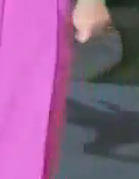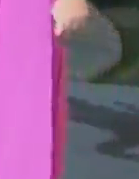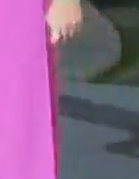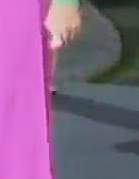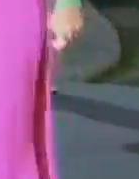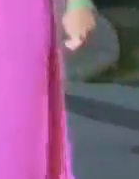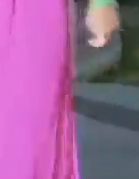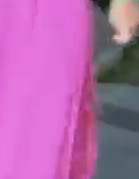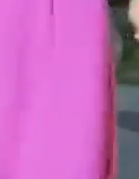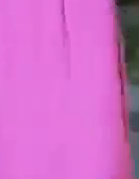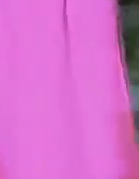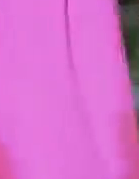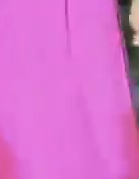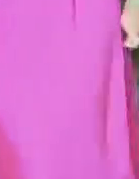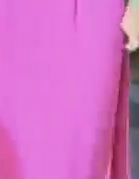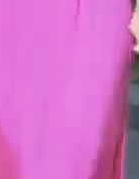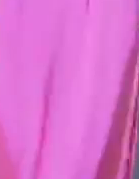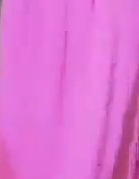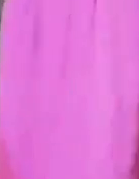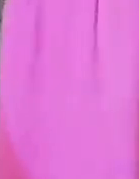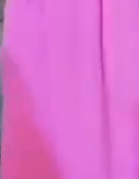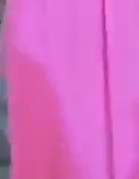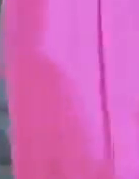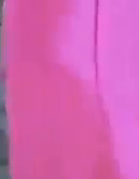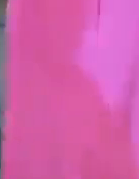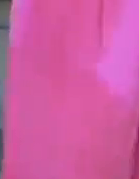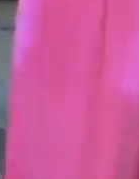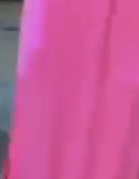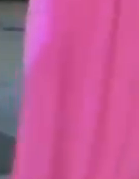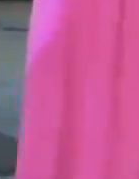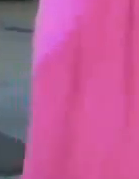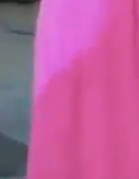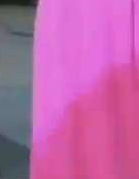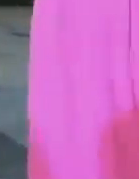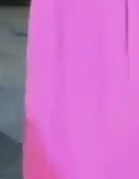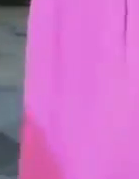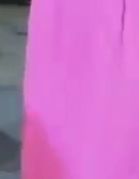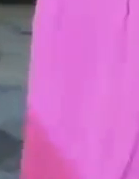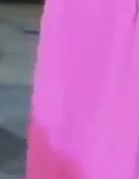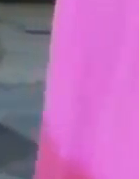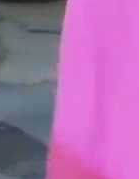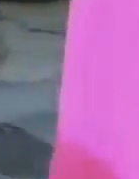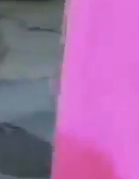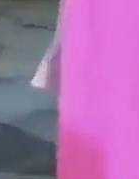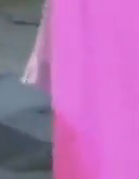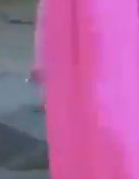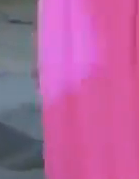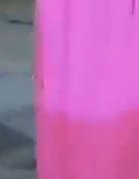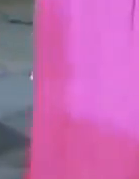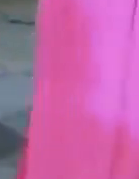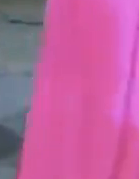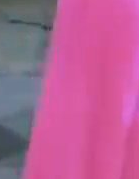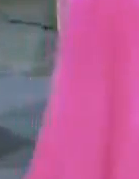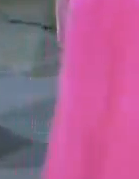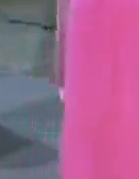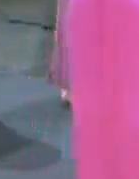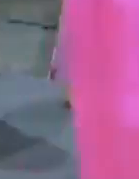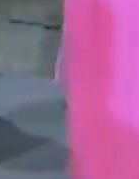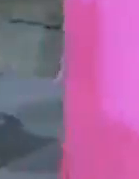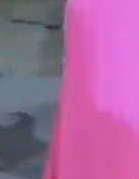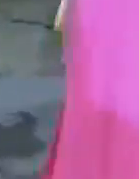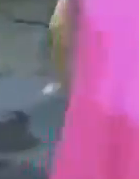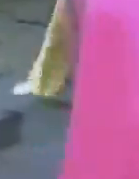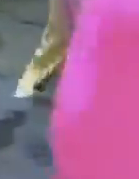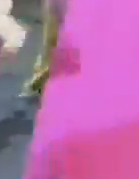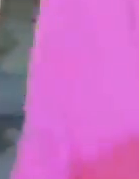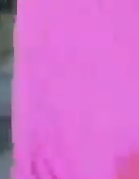Con la participación del presidente de la República, Nicolás Maduro Moros, hizo el bautizo de 100 libros con la presencia